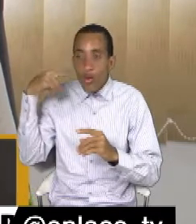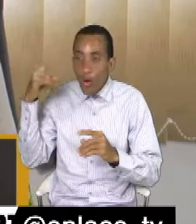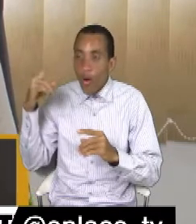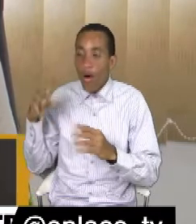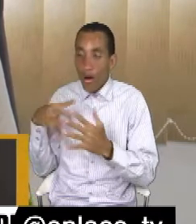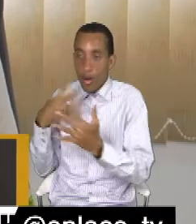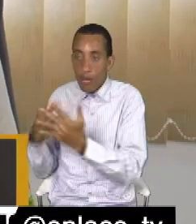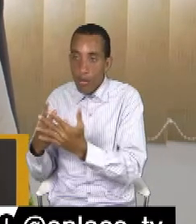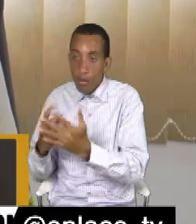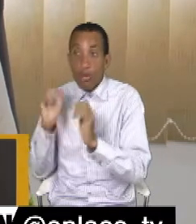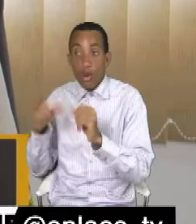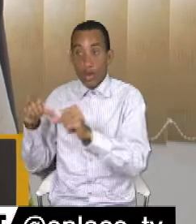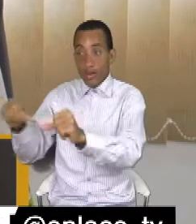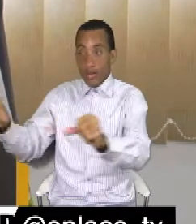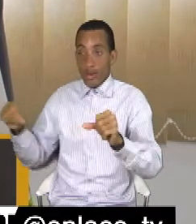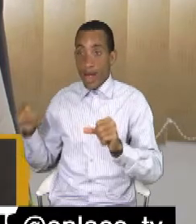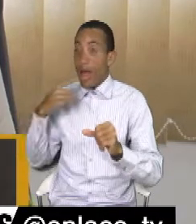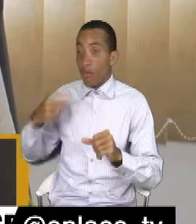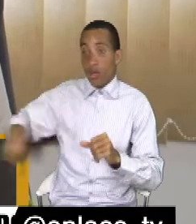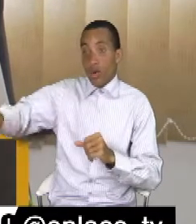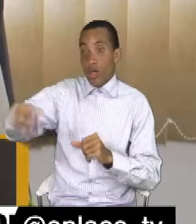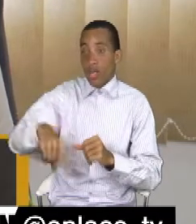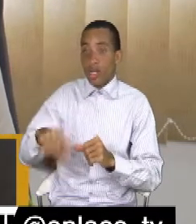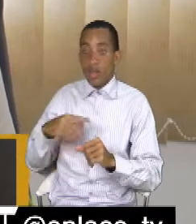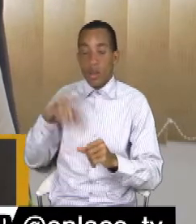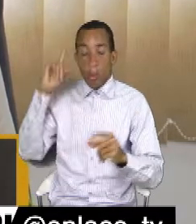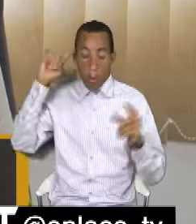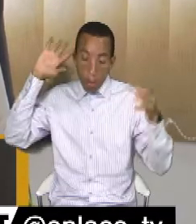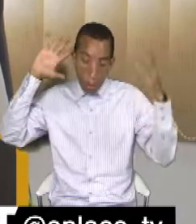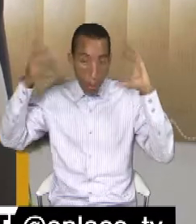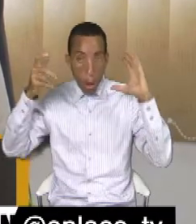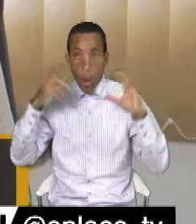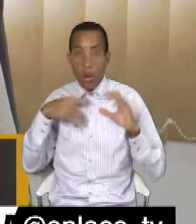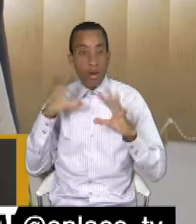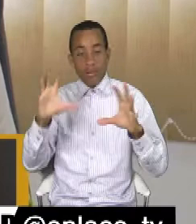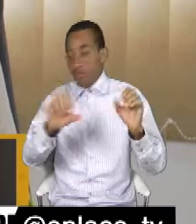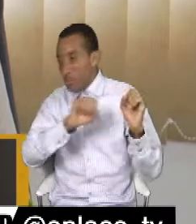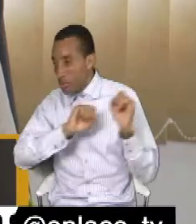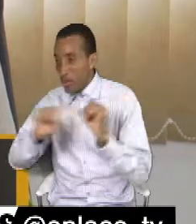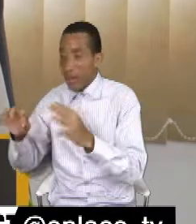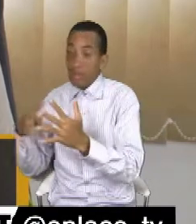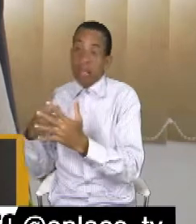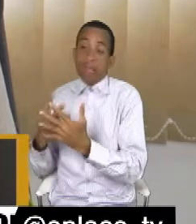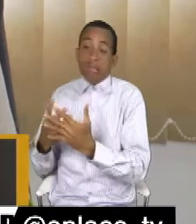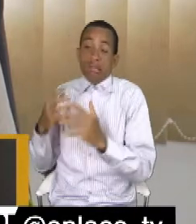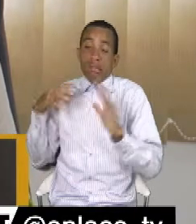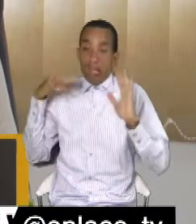hacer un pabellón para el manejo de los pacientes psiquiátricos, porque estos episodios están siendo